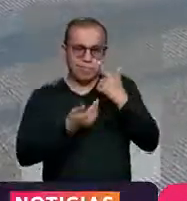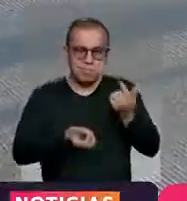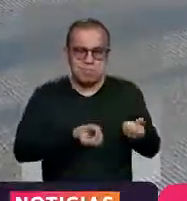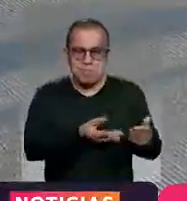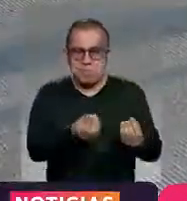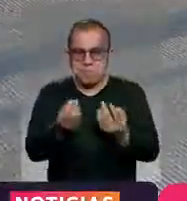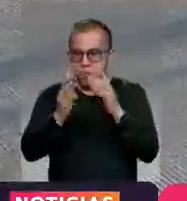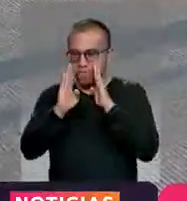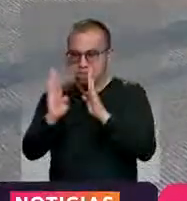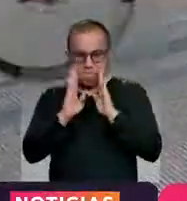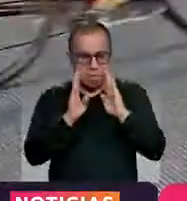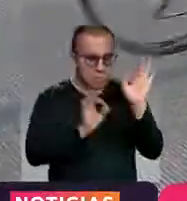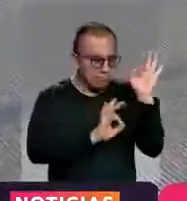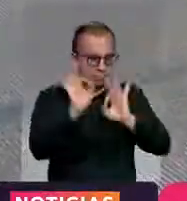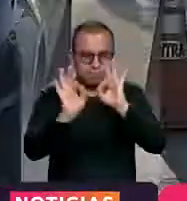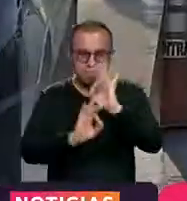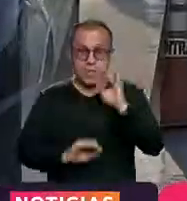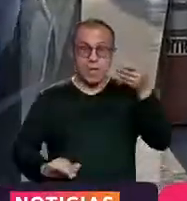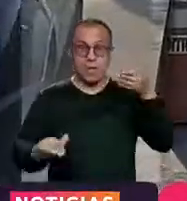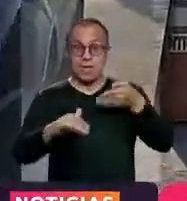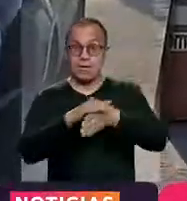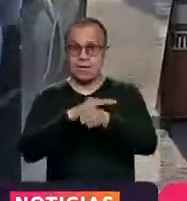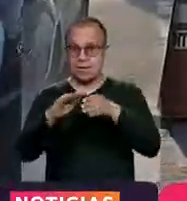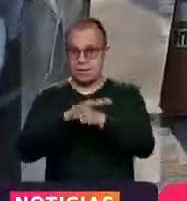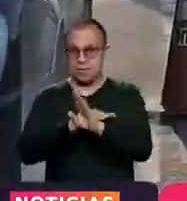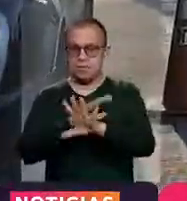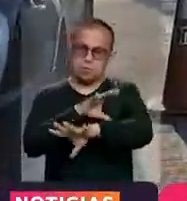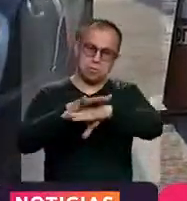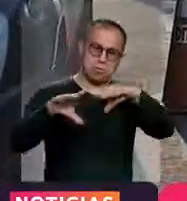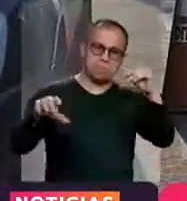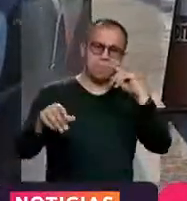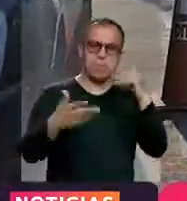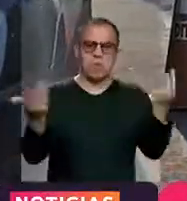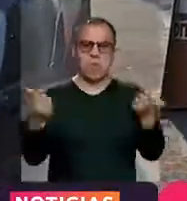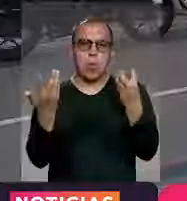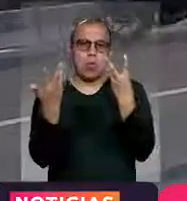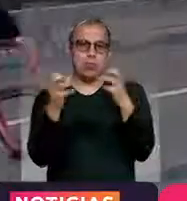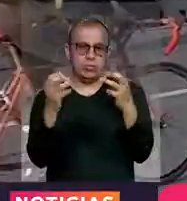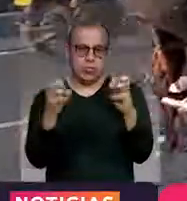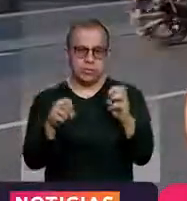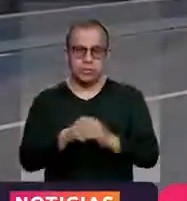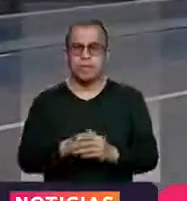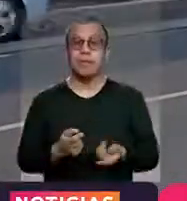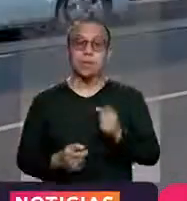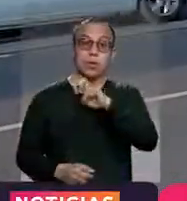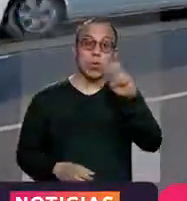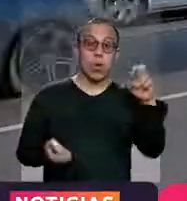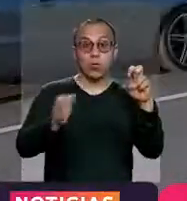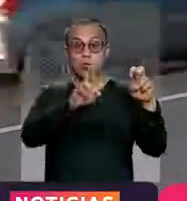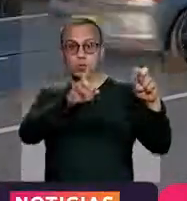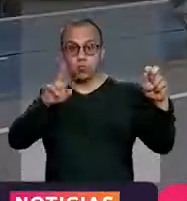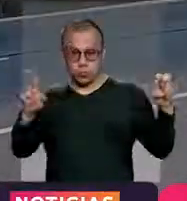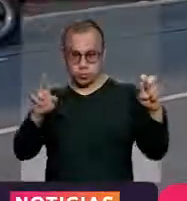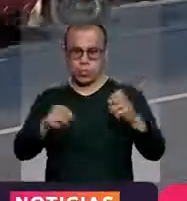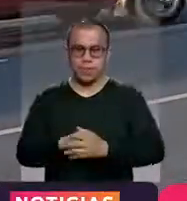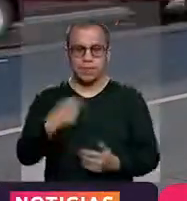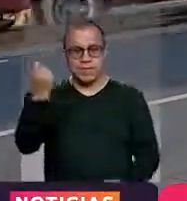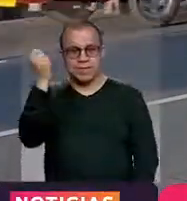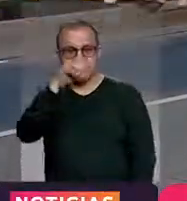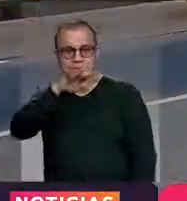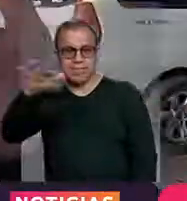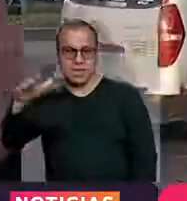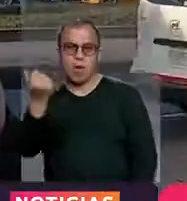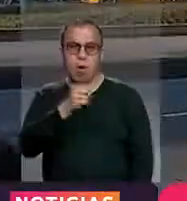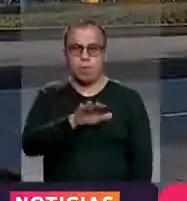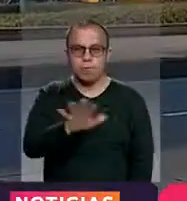los controles pertinentes en entradas y salidas principales como calle 80, las autopistas norte y sur, vía el llano y hacia la